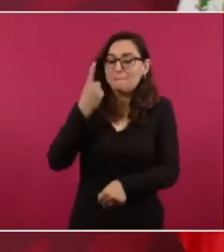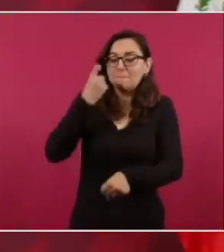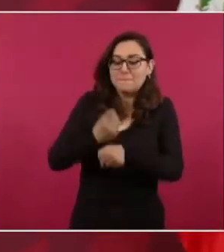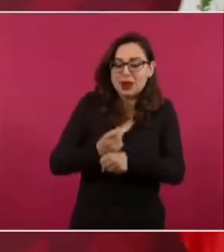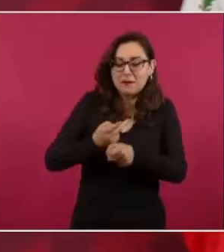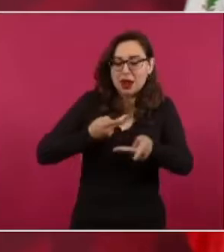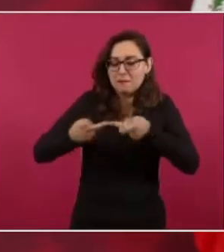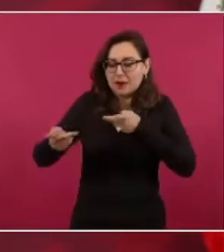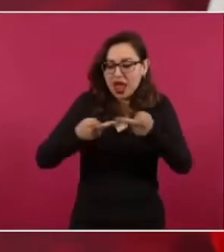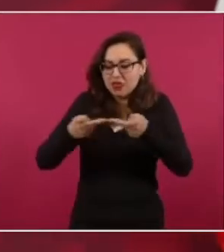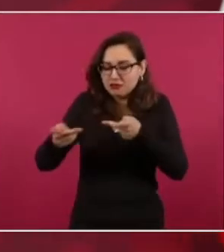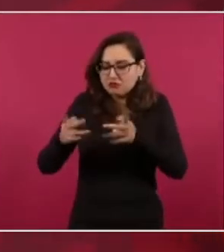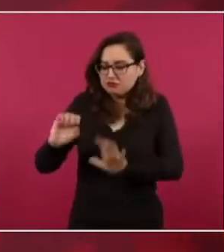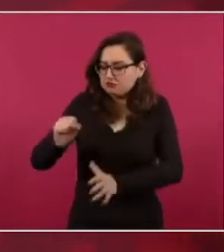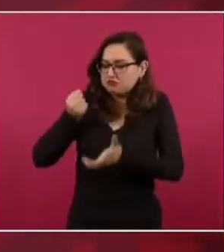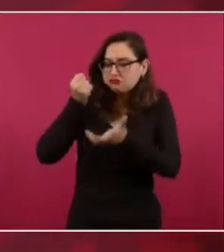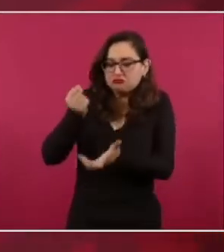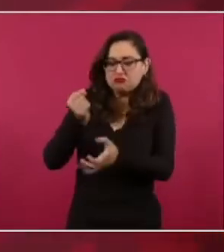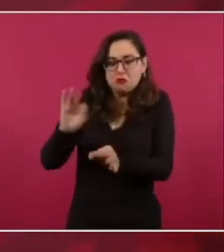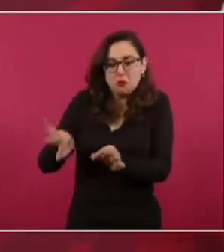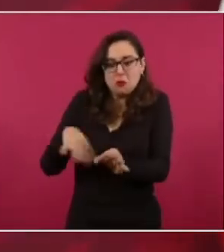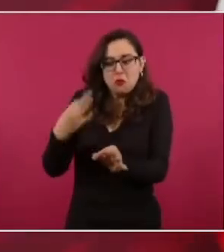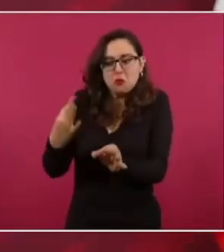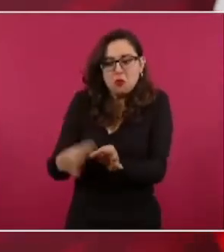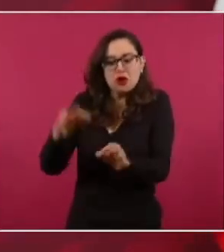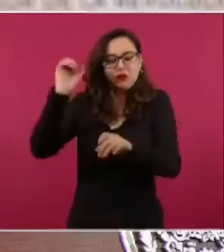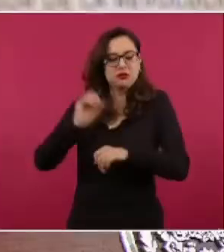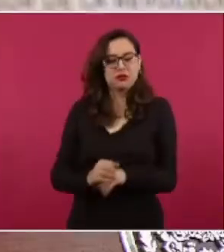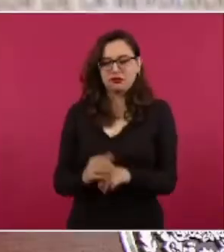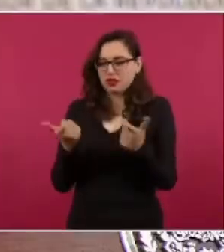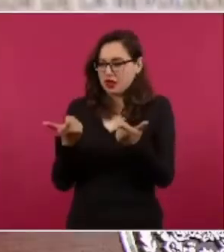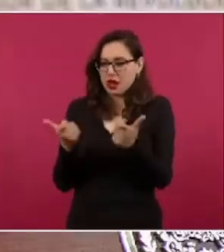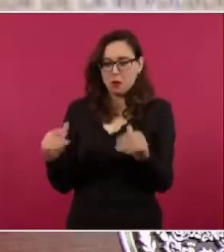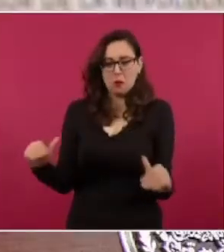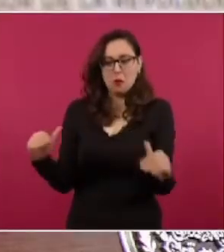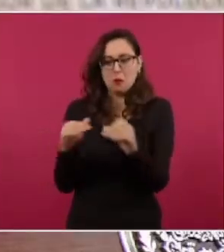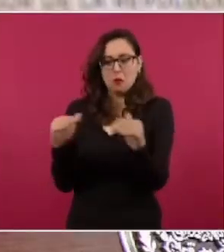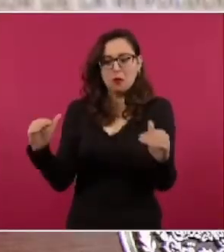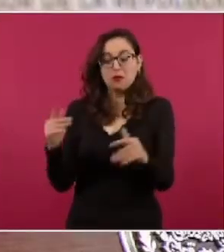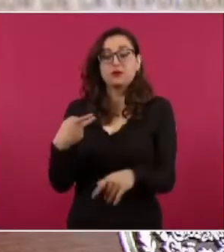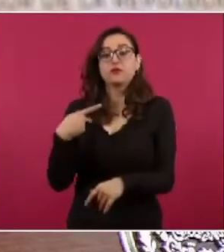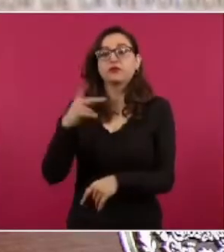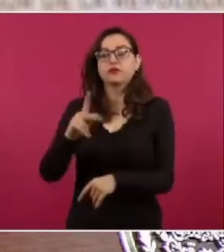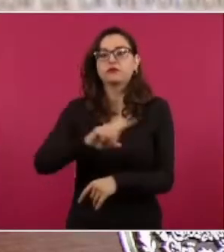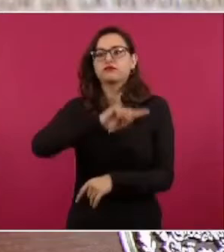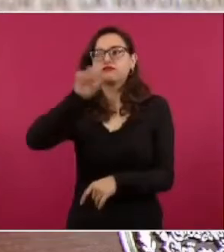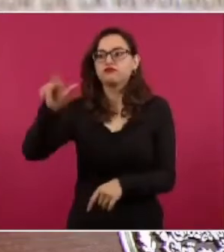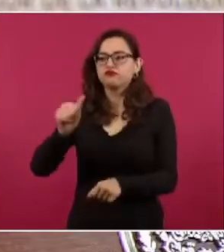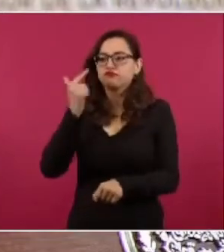que, por ejemplo, no estaba incluido el gasoducto